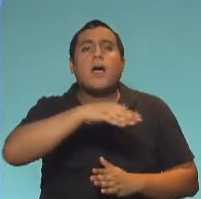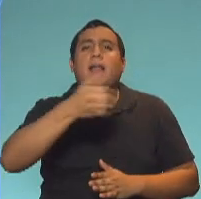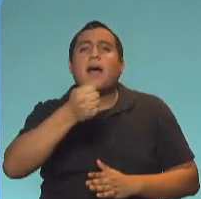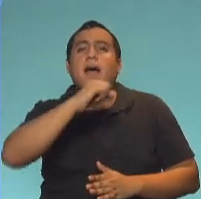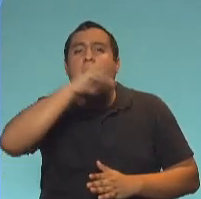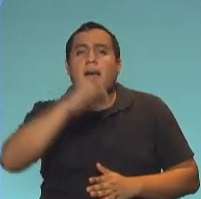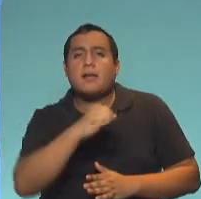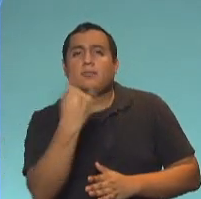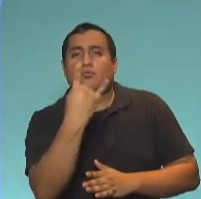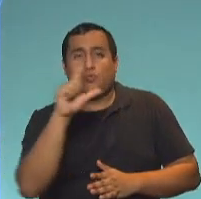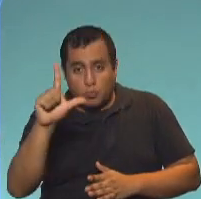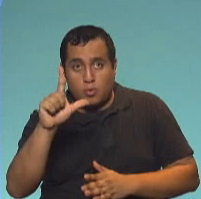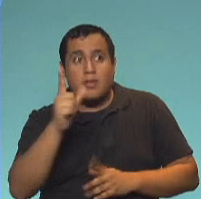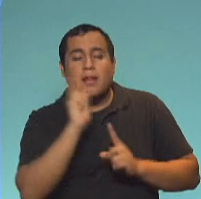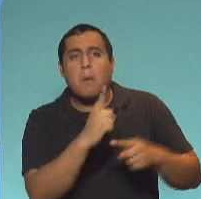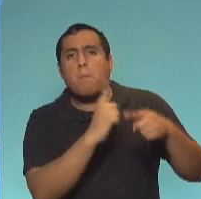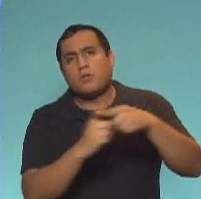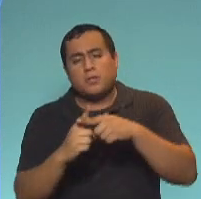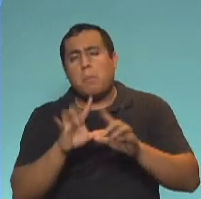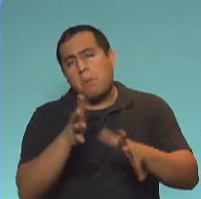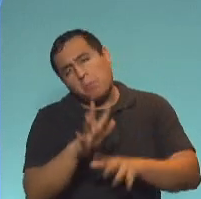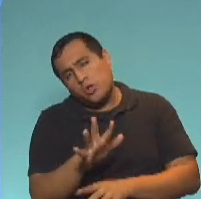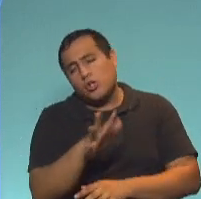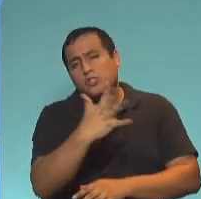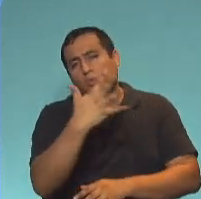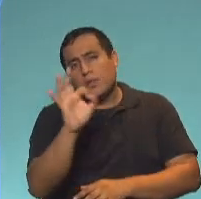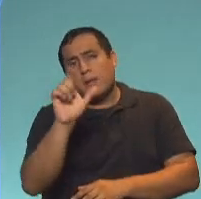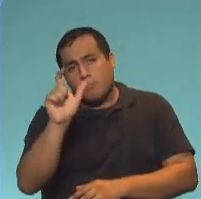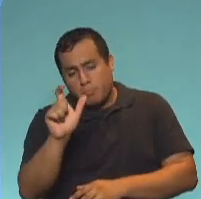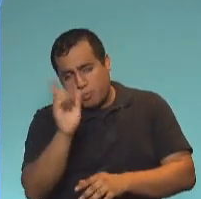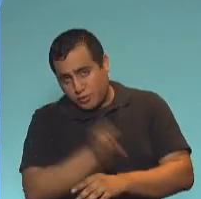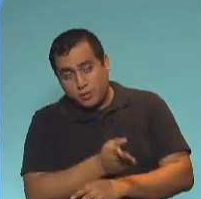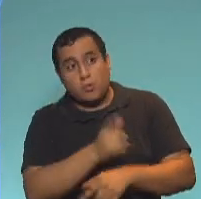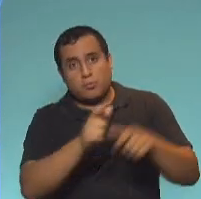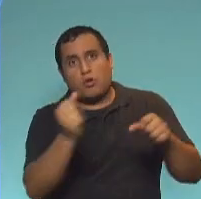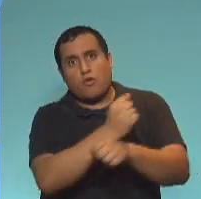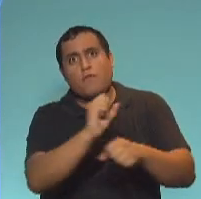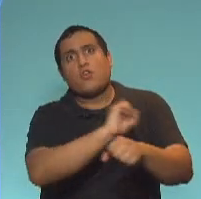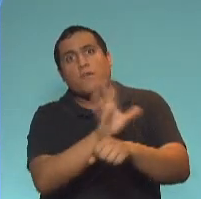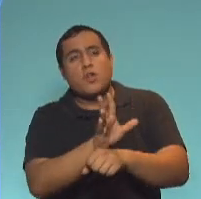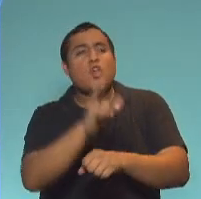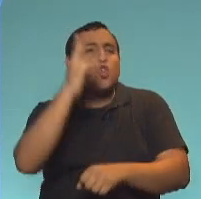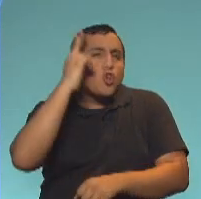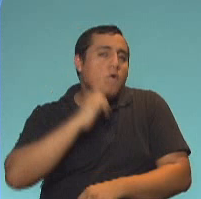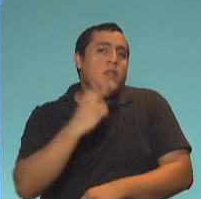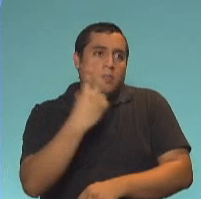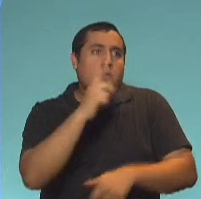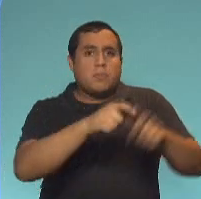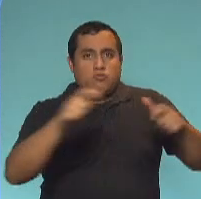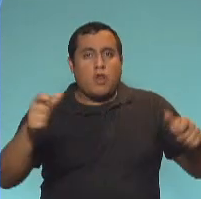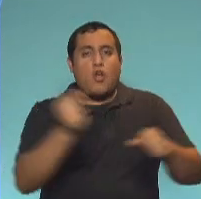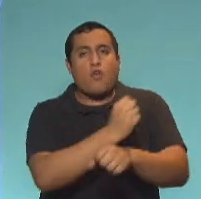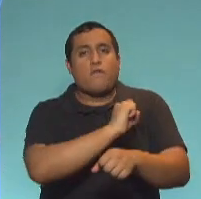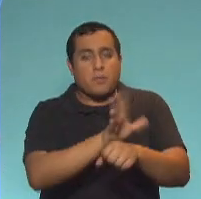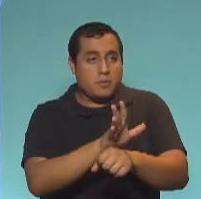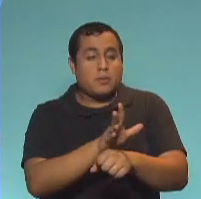también un porcentaje de positividad de alrededor del 50% un número de casos confirmados de 92 casos y 100